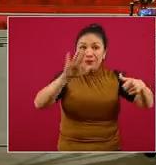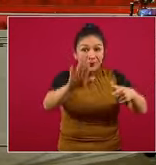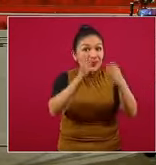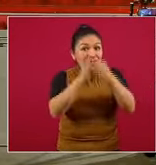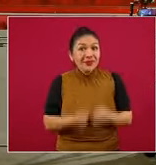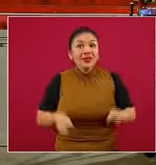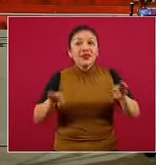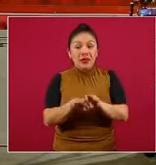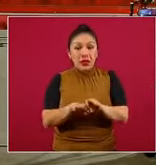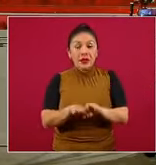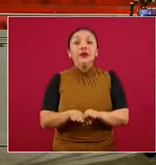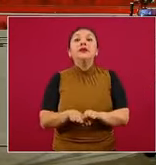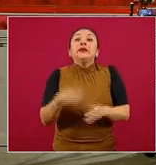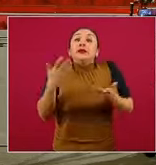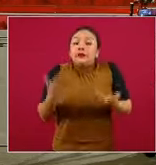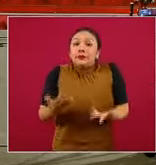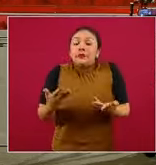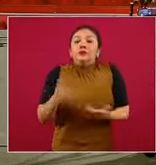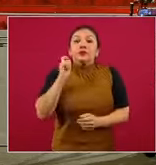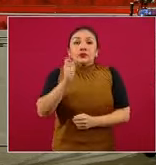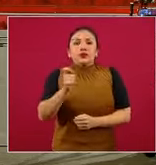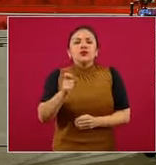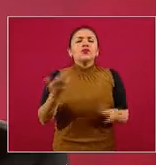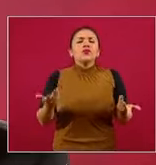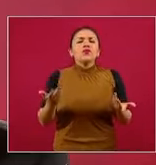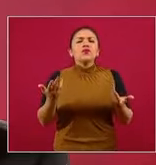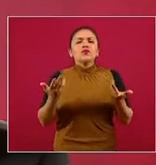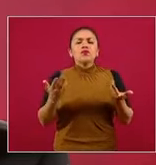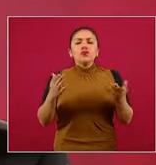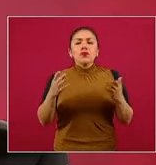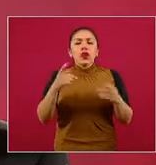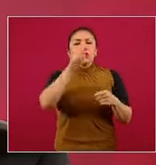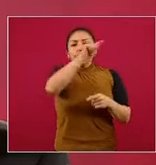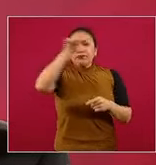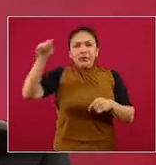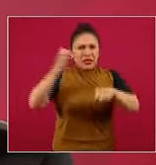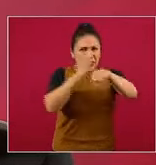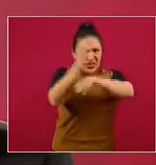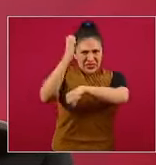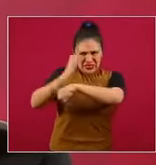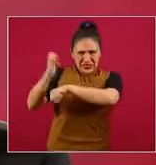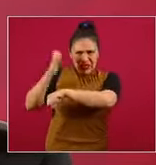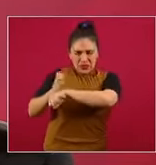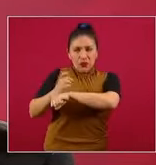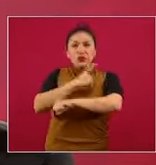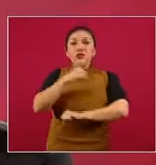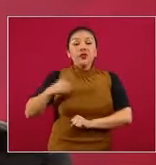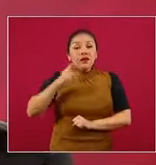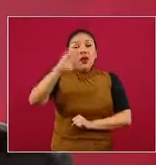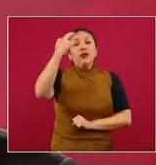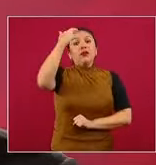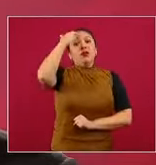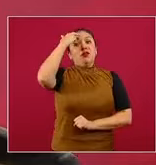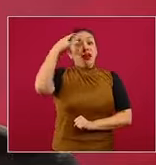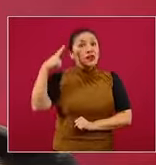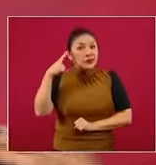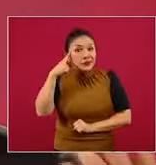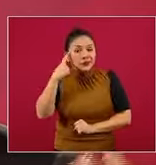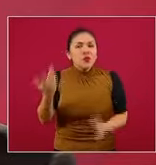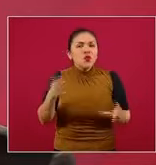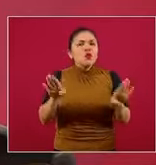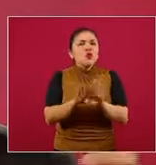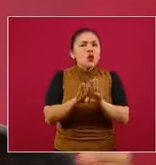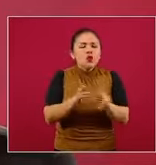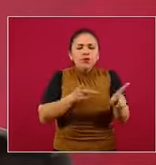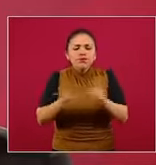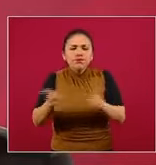importante que en las entidades federativas se recuerde del mecanismo